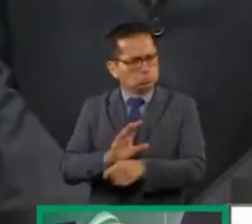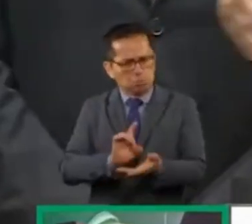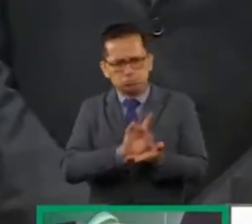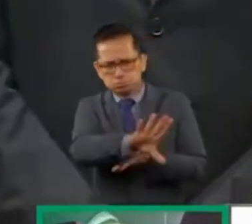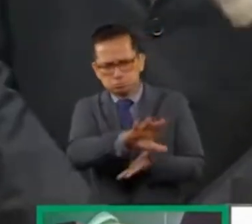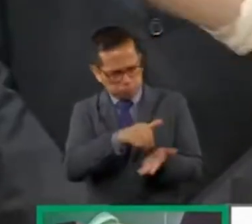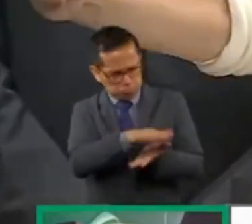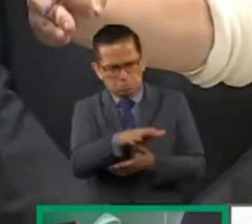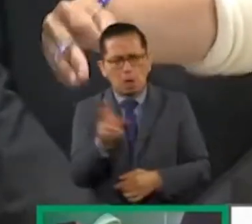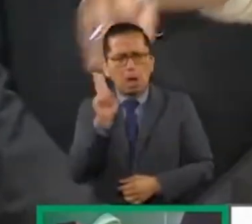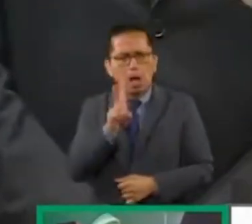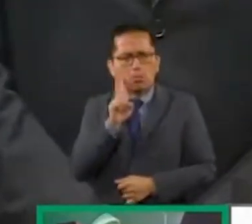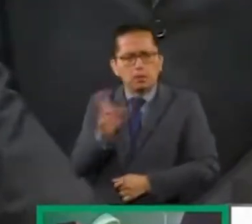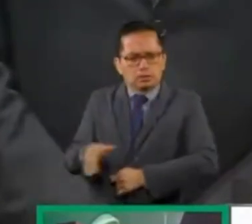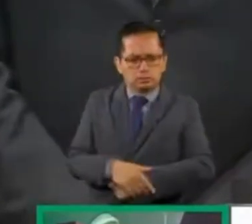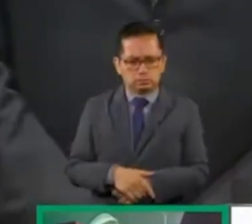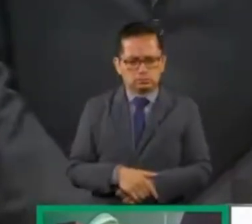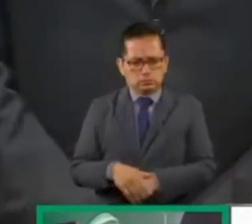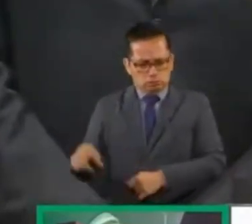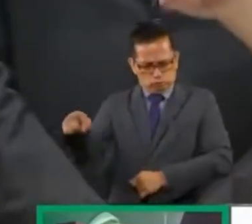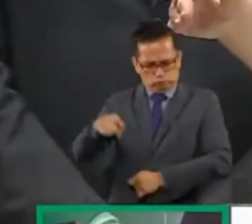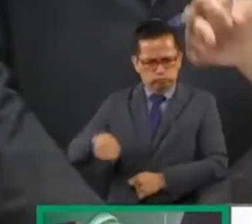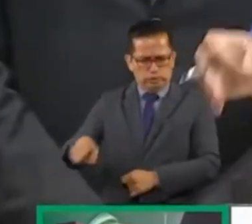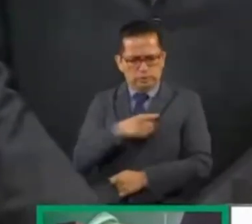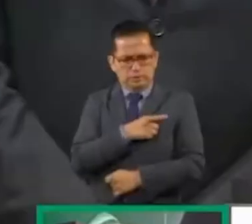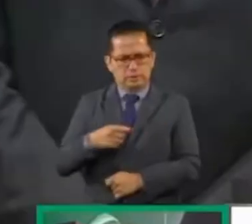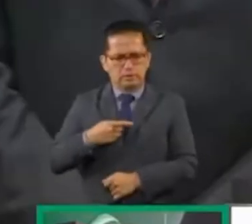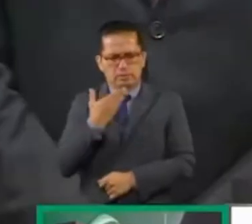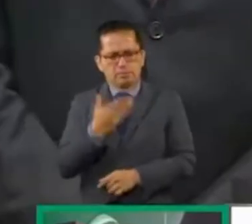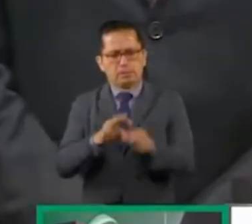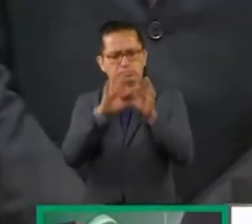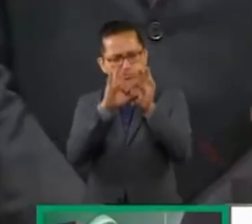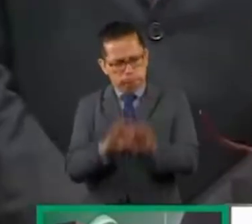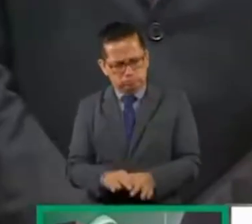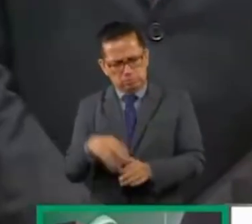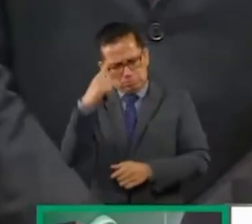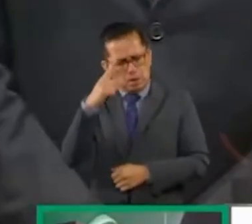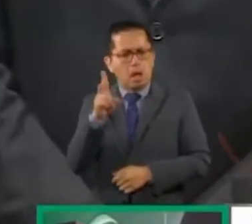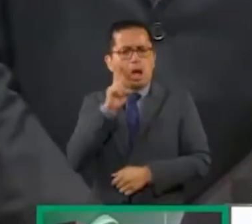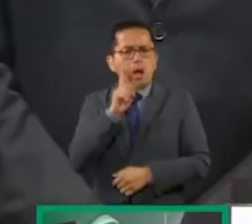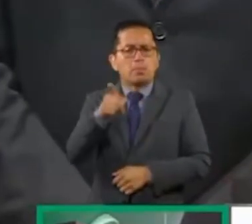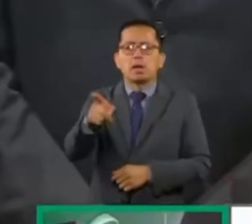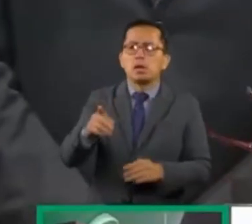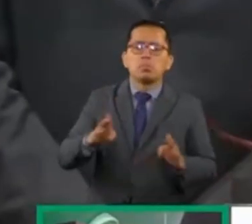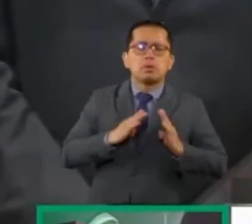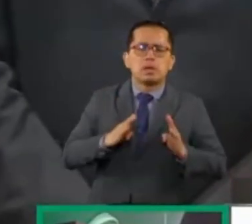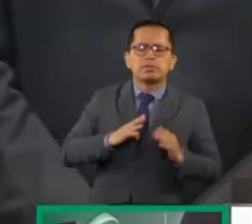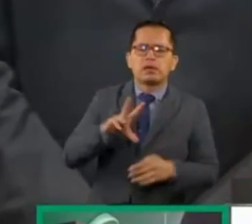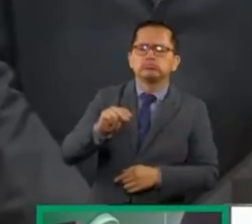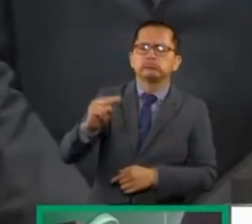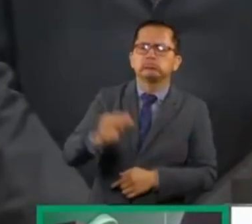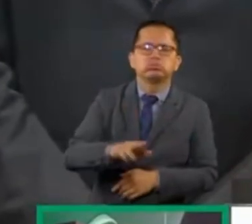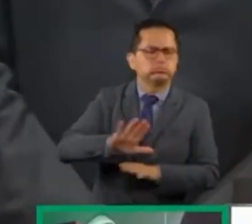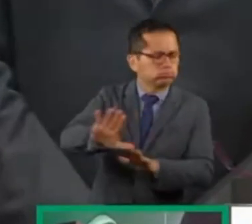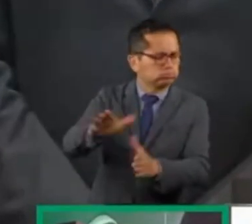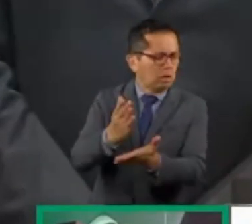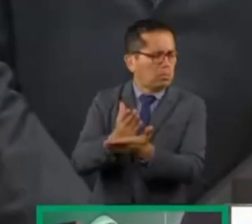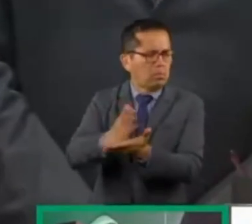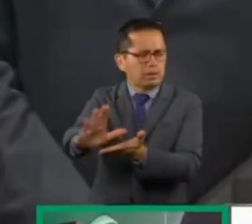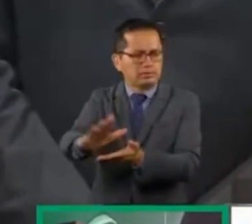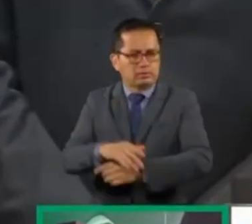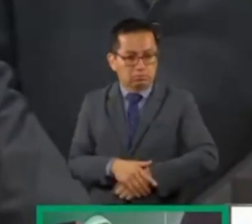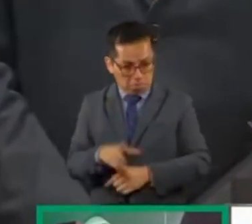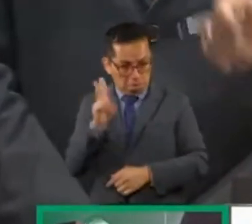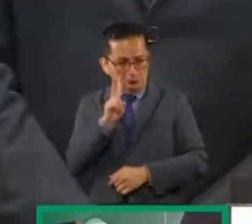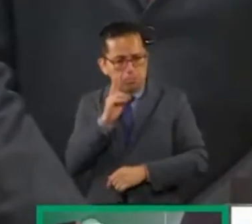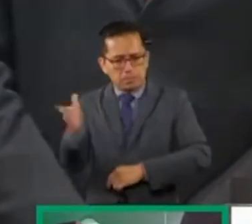Nacional, renuncien a la Guardia. Sean congruentes y díganle al ejército que no lo necesitan en los territorios. Y díganle